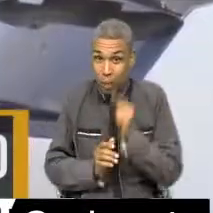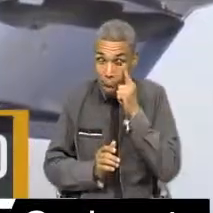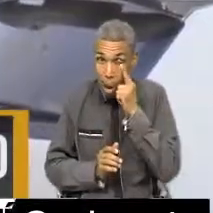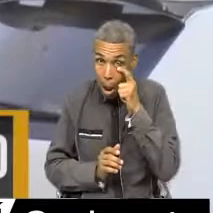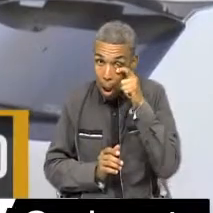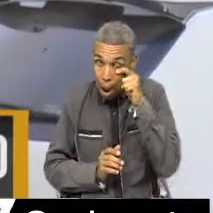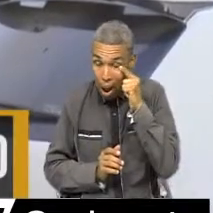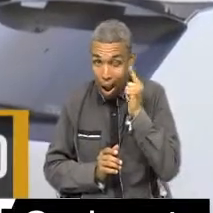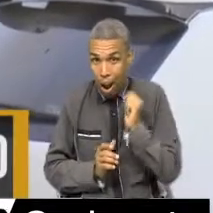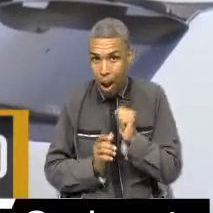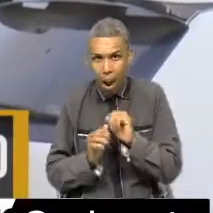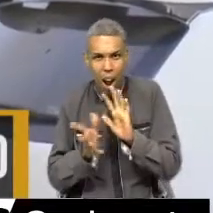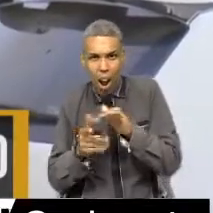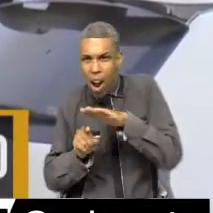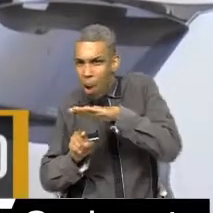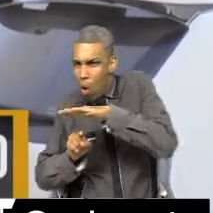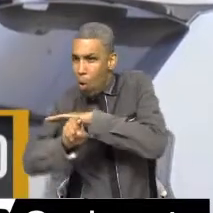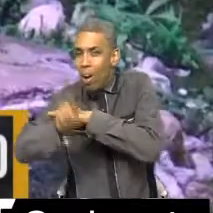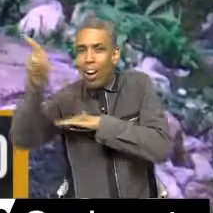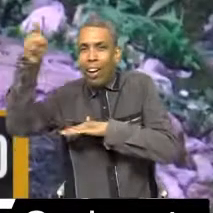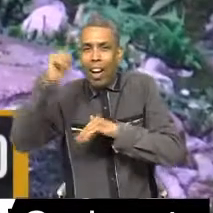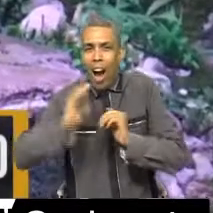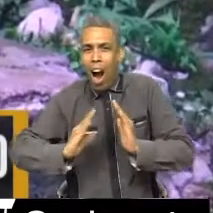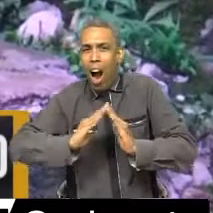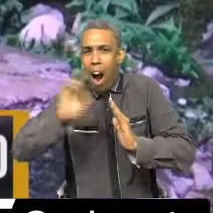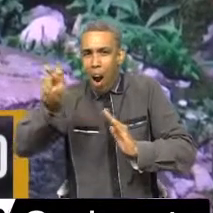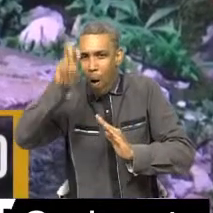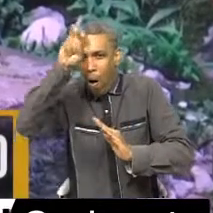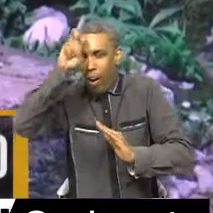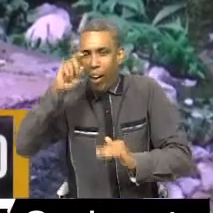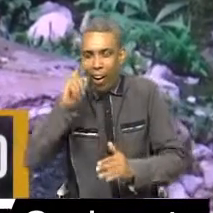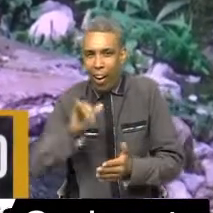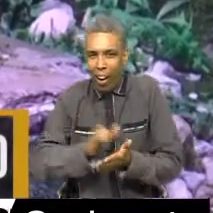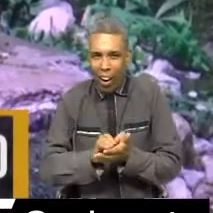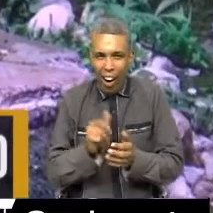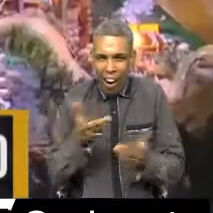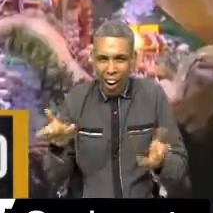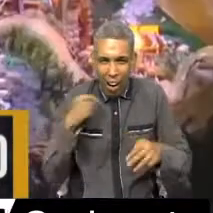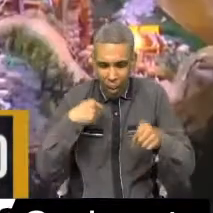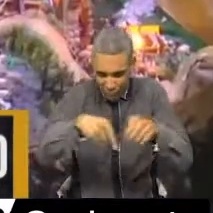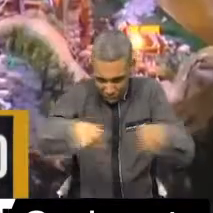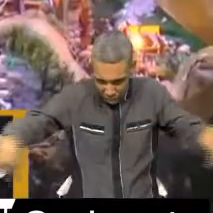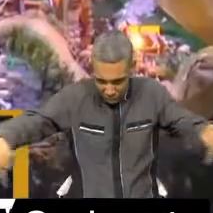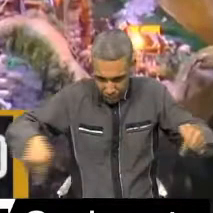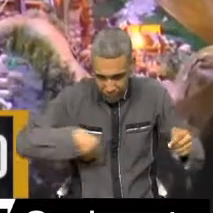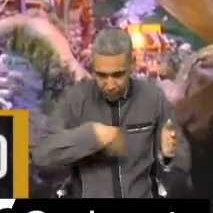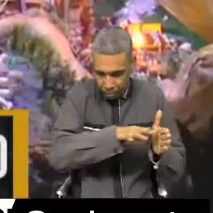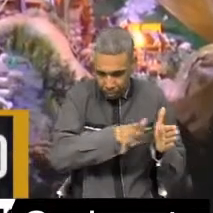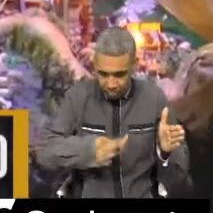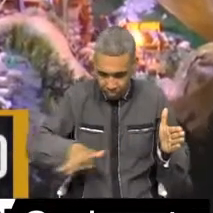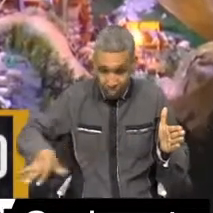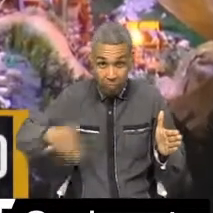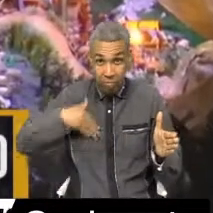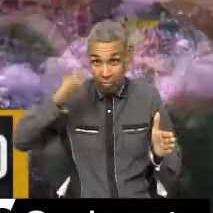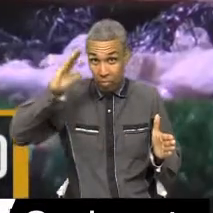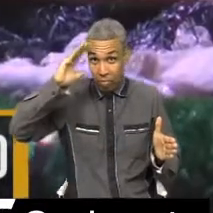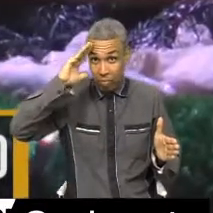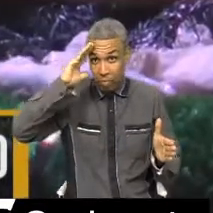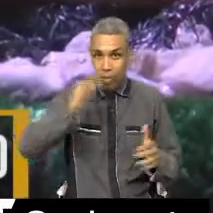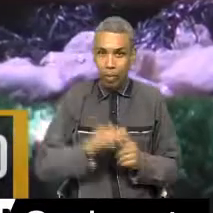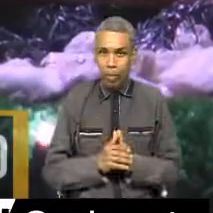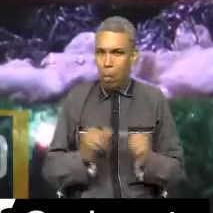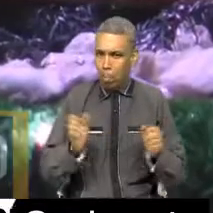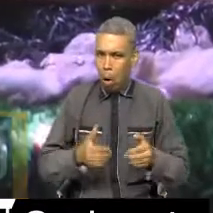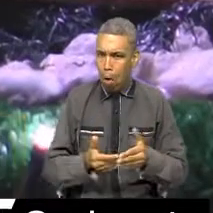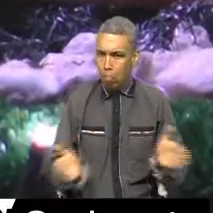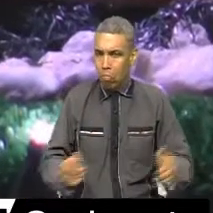llama la huida, que la huida ya es la parte final del pesebre. El pesebre se encuentra en las instalaciones del Comando de Policía del Magdalena Medio y tiene sus puertas abiertas para